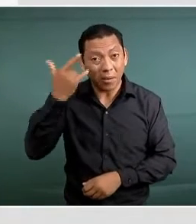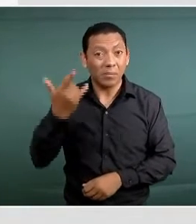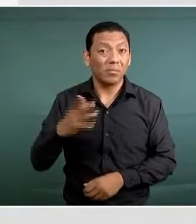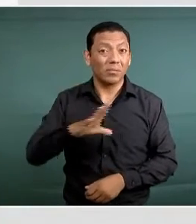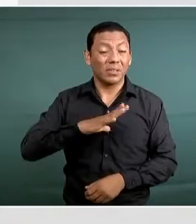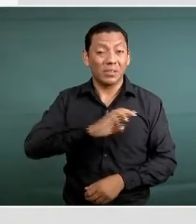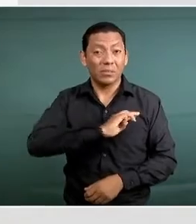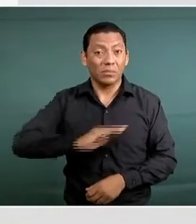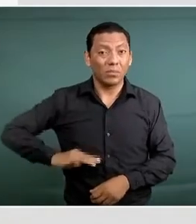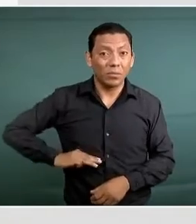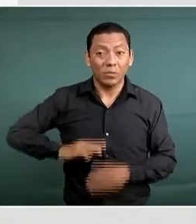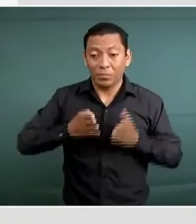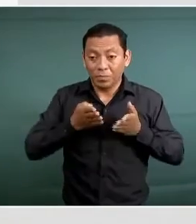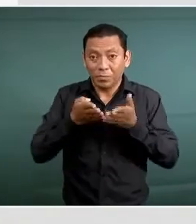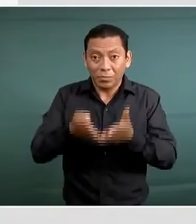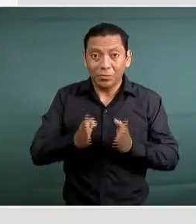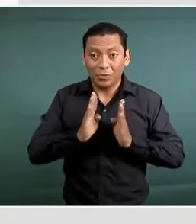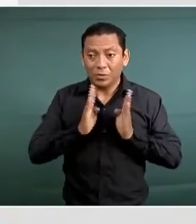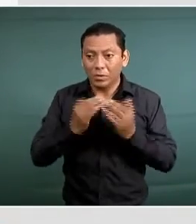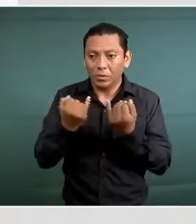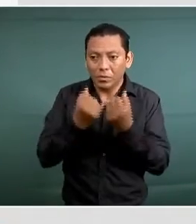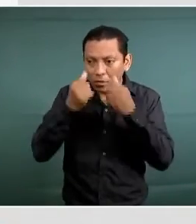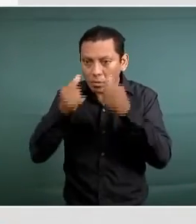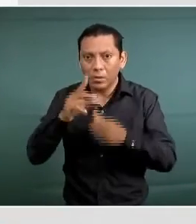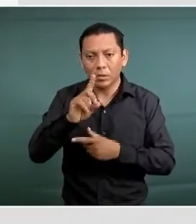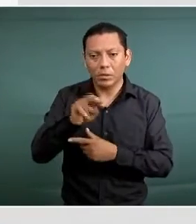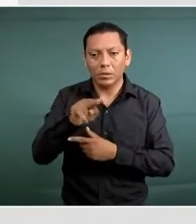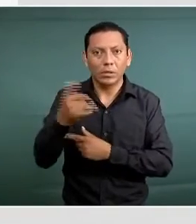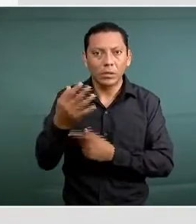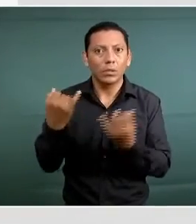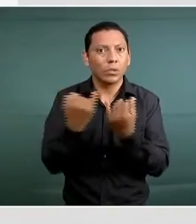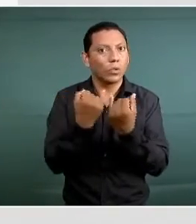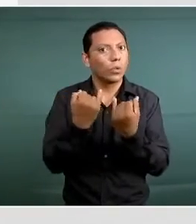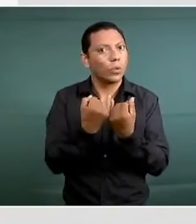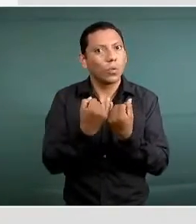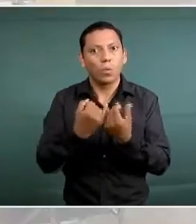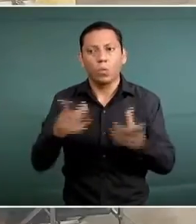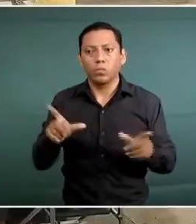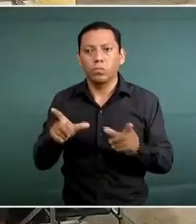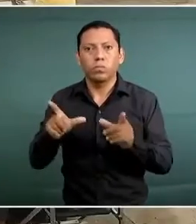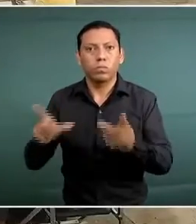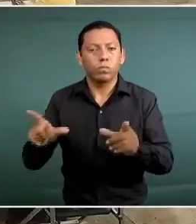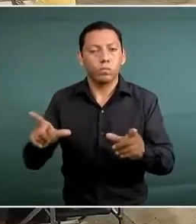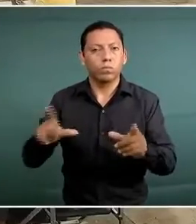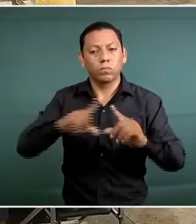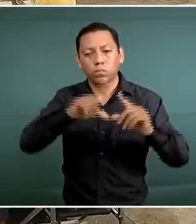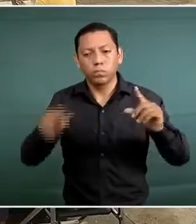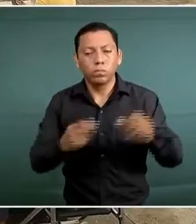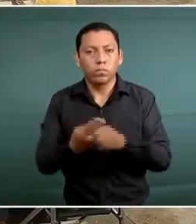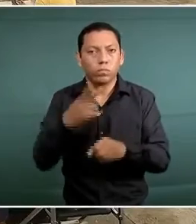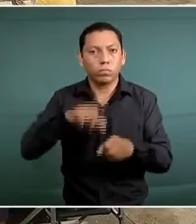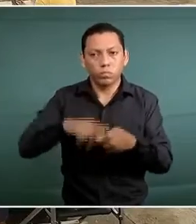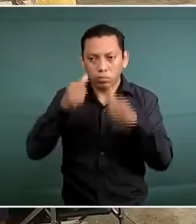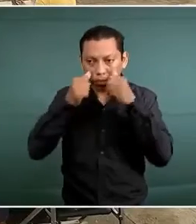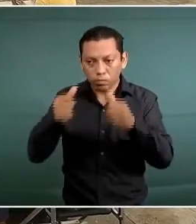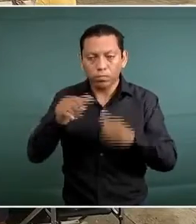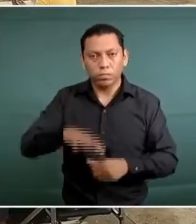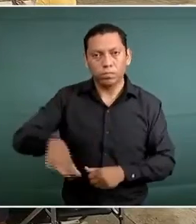desplegando el plan Marina, por supuesto, también el plan de N3, el plan de la Guardia Nacional de Atención a la Población. La siguiente.